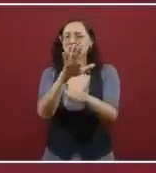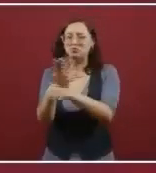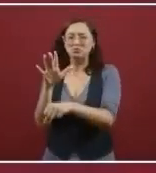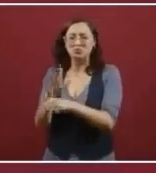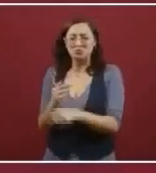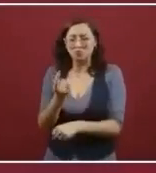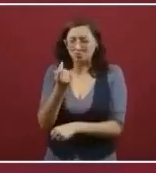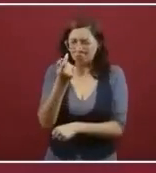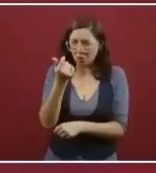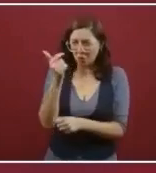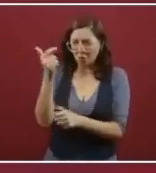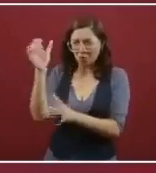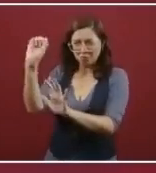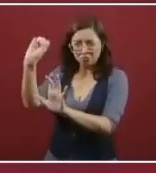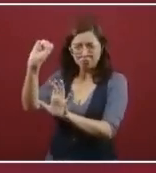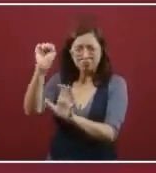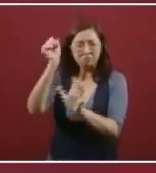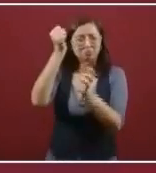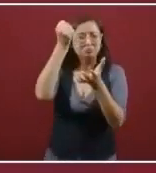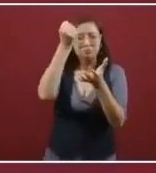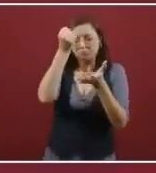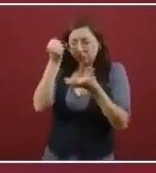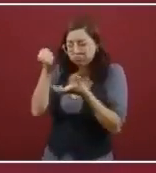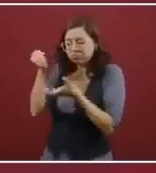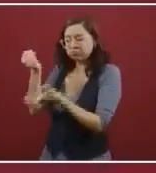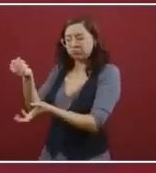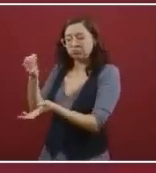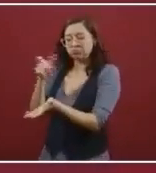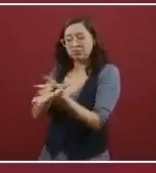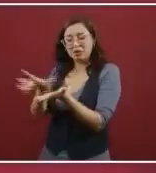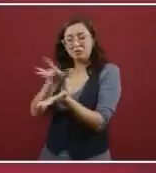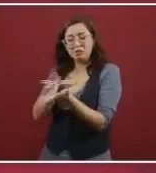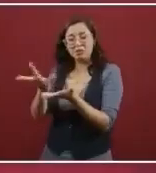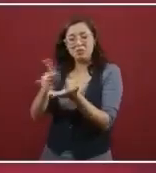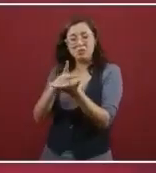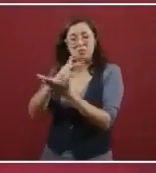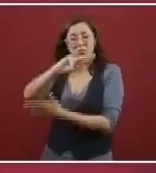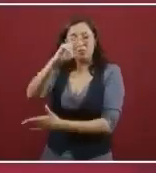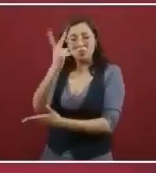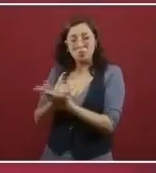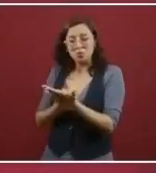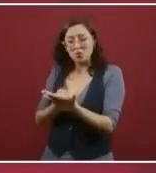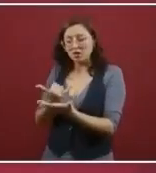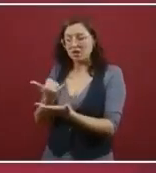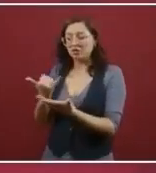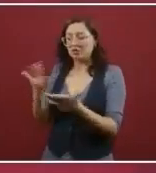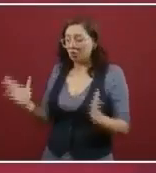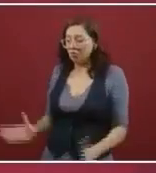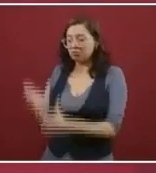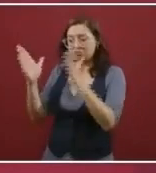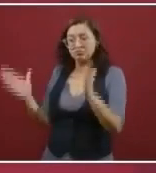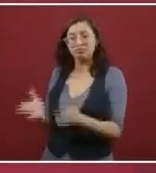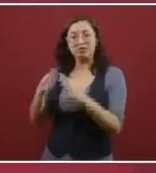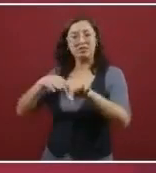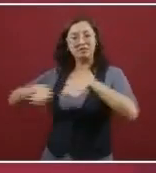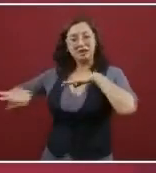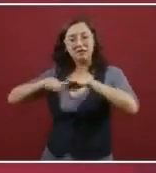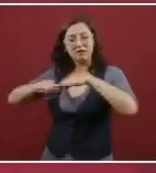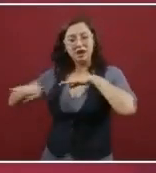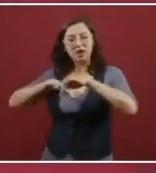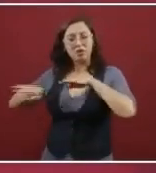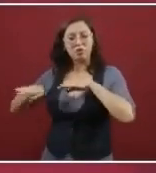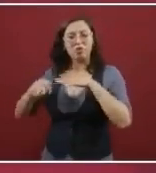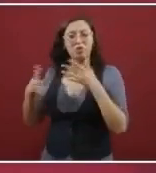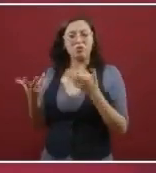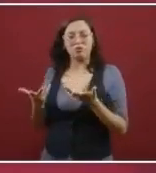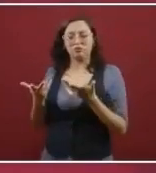recursos para impulsar proyectos productivos, crear empleos y